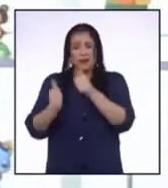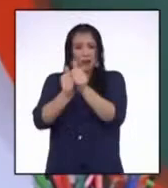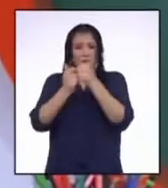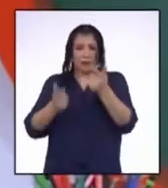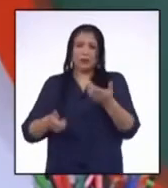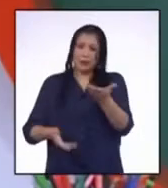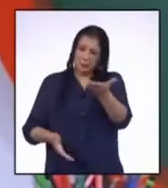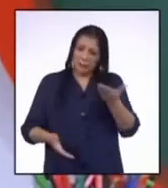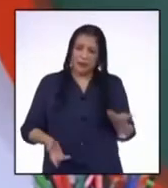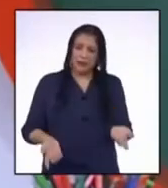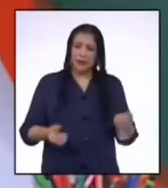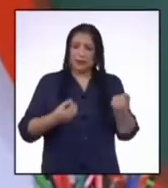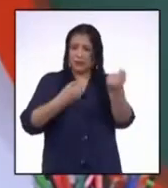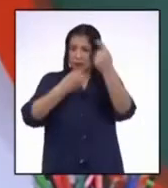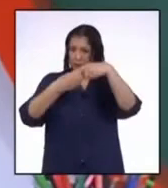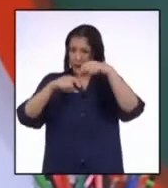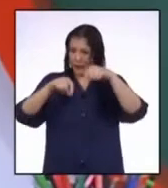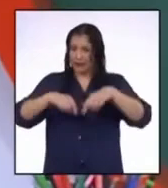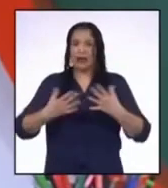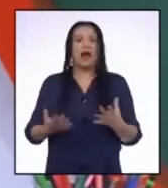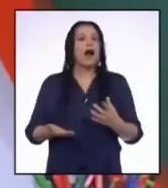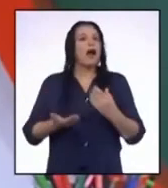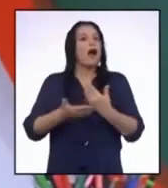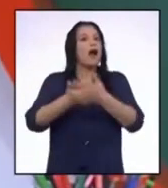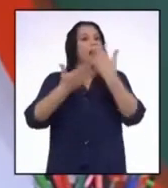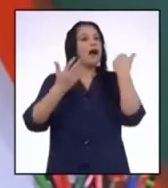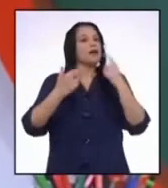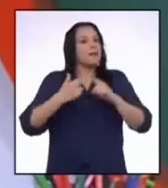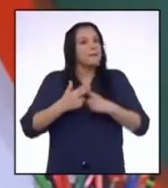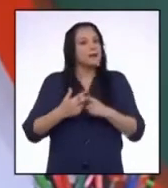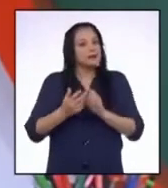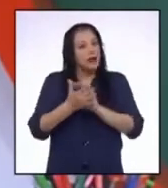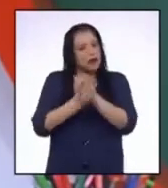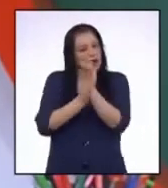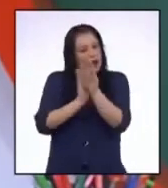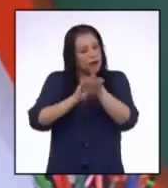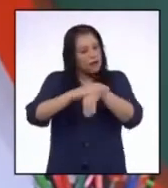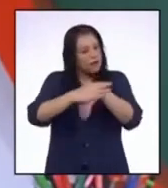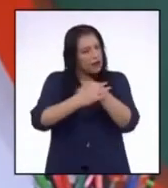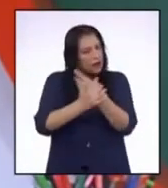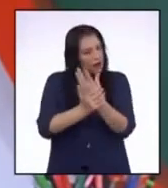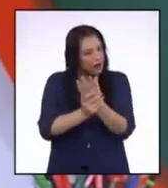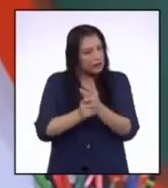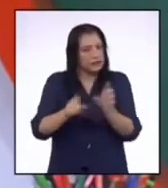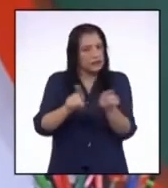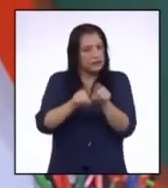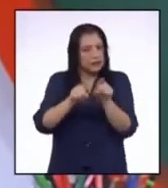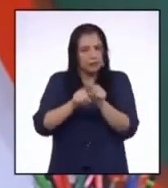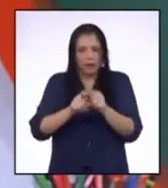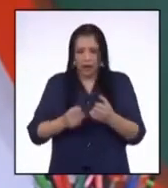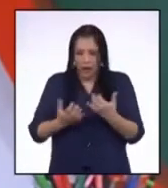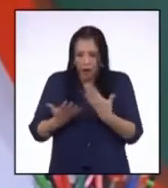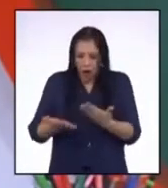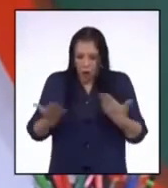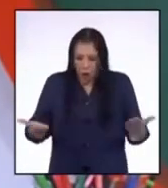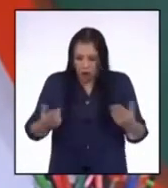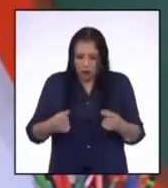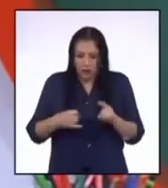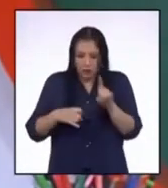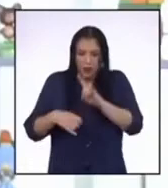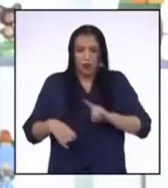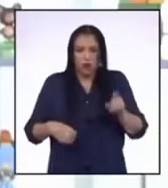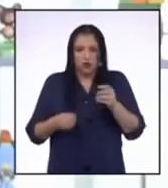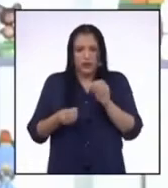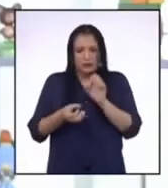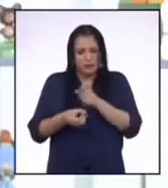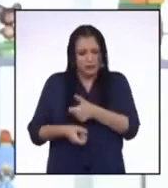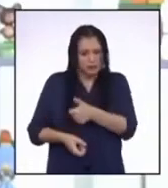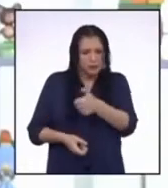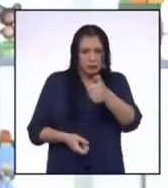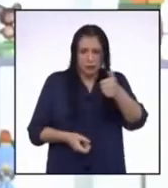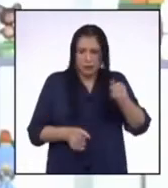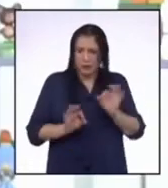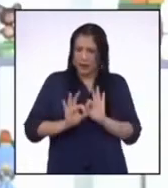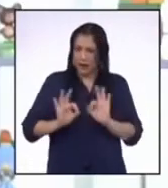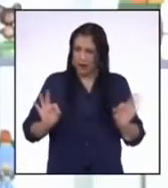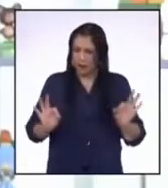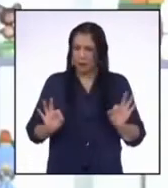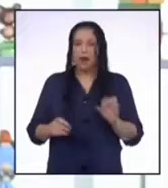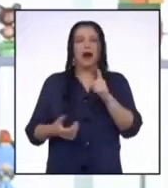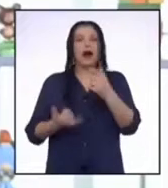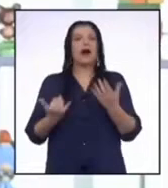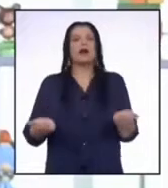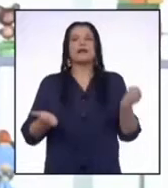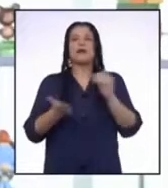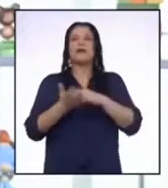participar. Pero antes de empezar, recuerden siempre lavarse muy bien las manos y limpiar todo lo que vayan a usar. Ahora sí, vamos